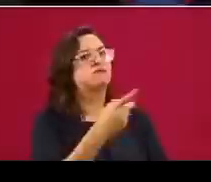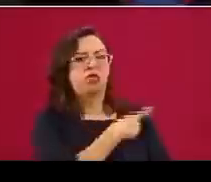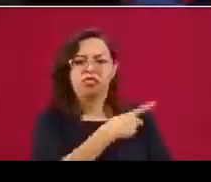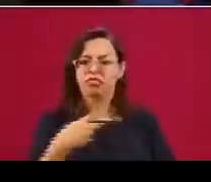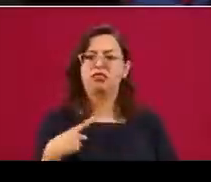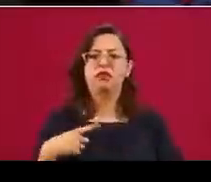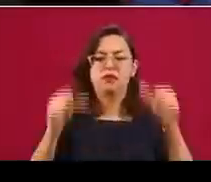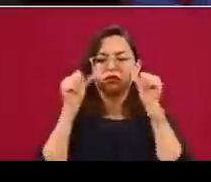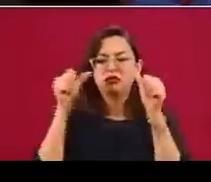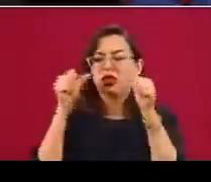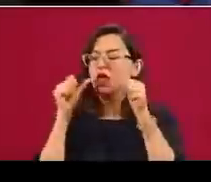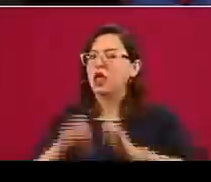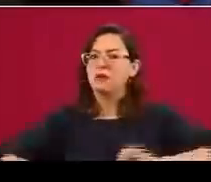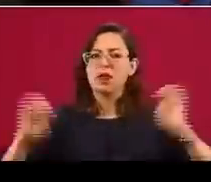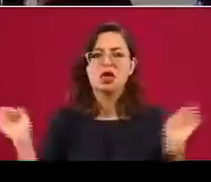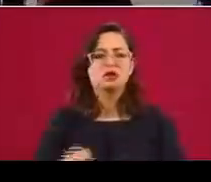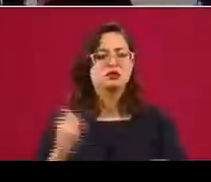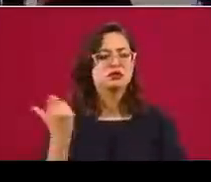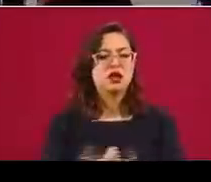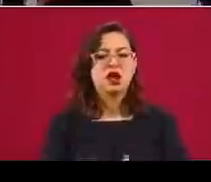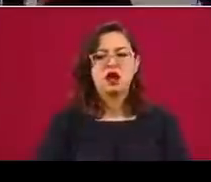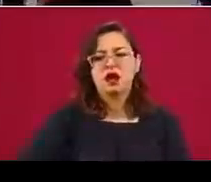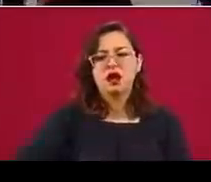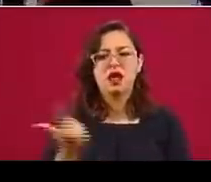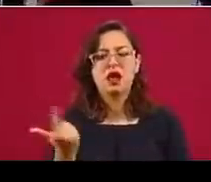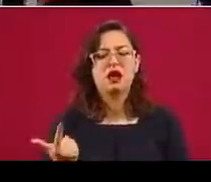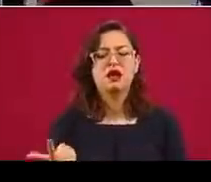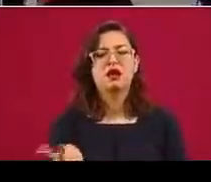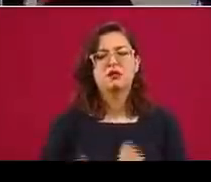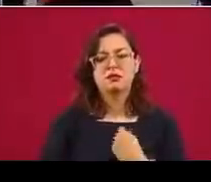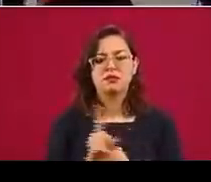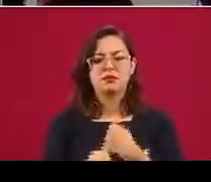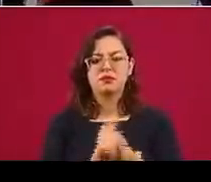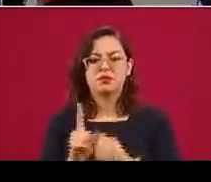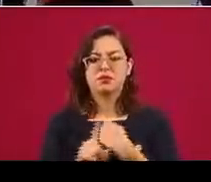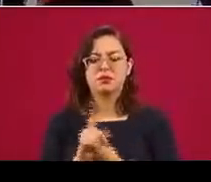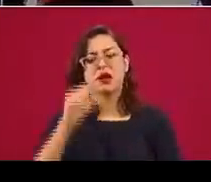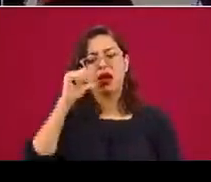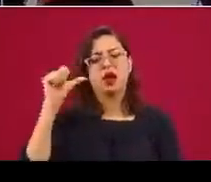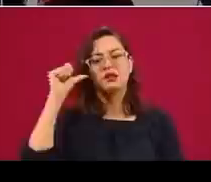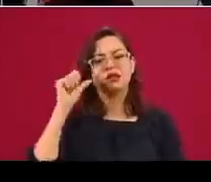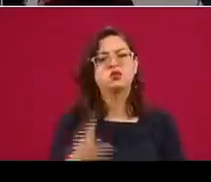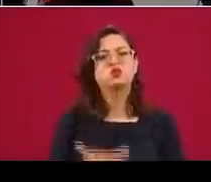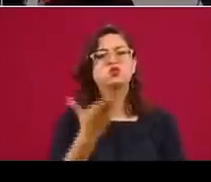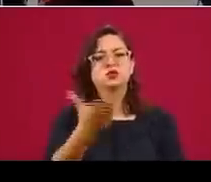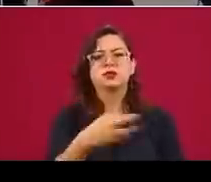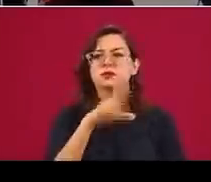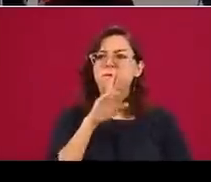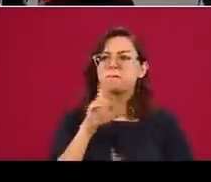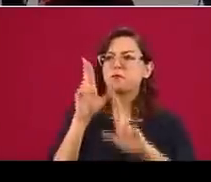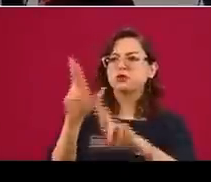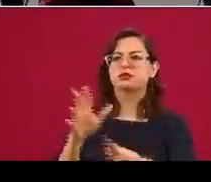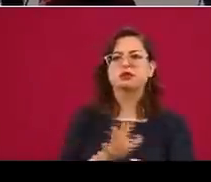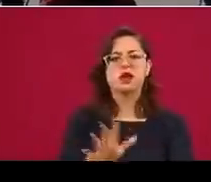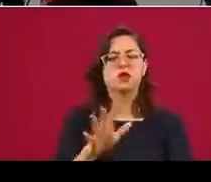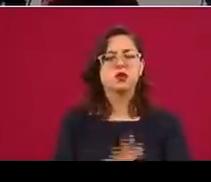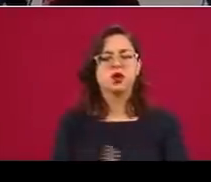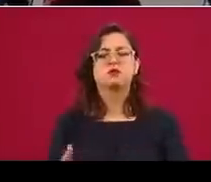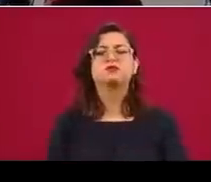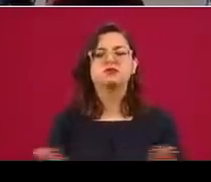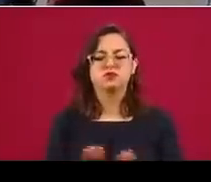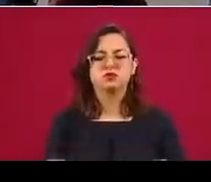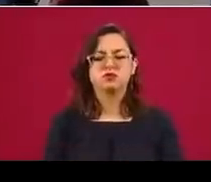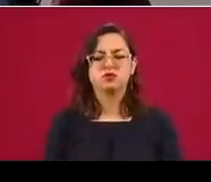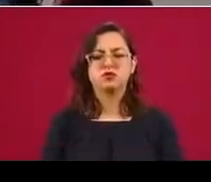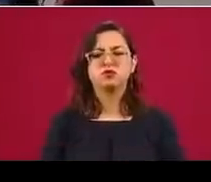emergencia, así lo denota en una expresión del día de ayer. ¿Qué respuesta le da directamente al gobernador de Guanajuato? Y